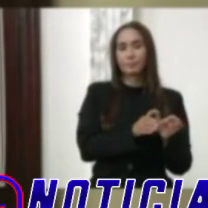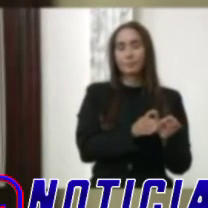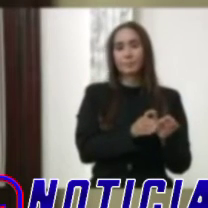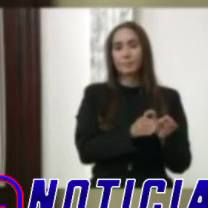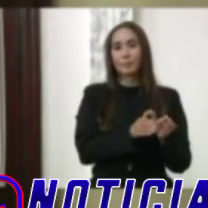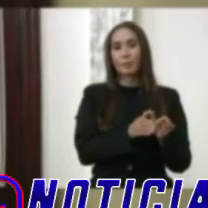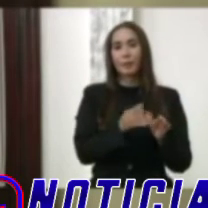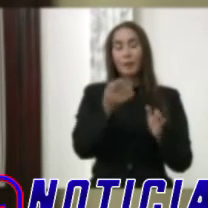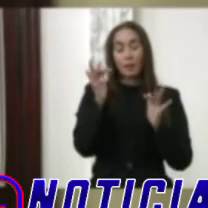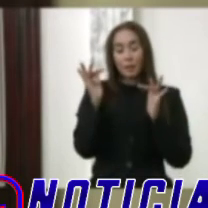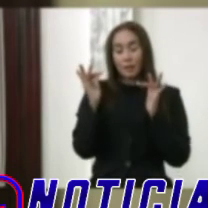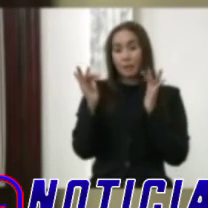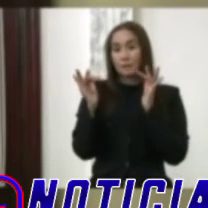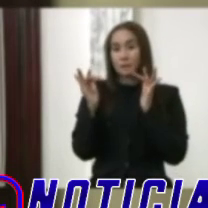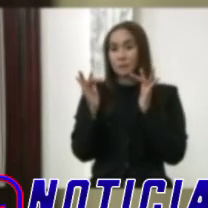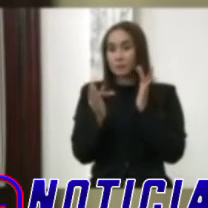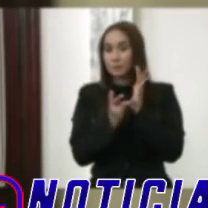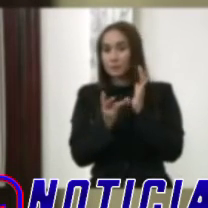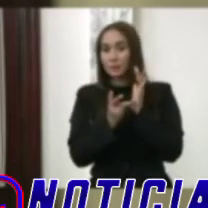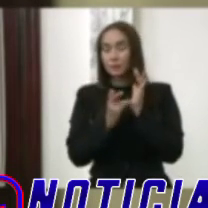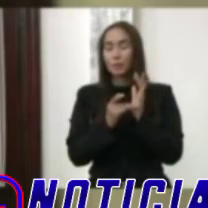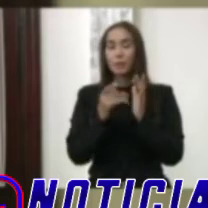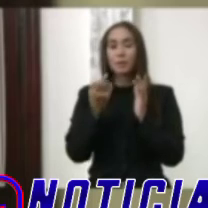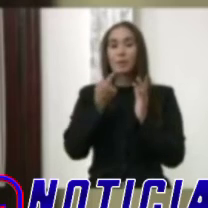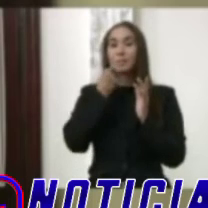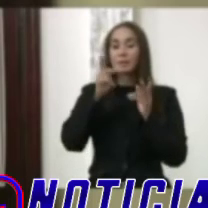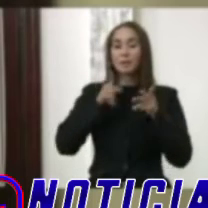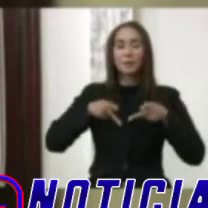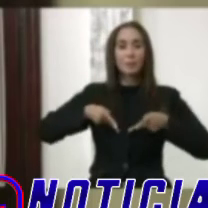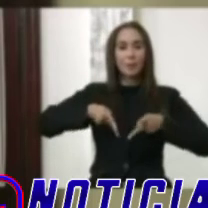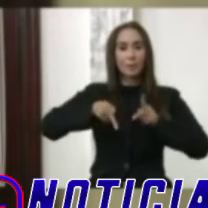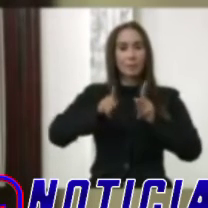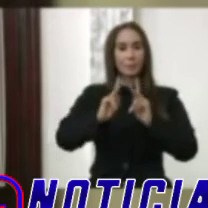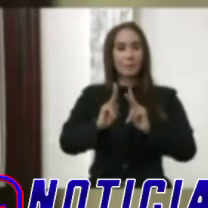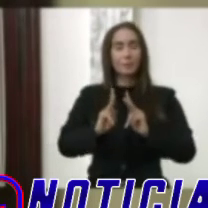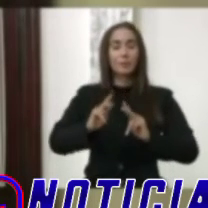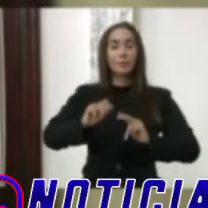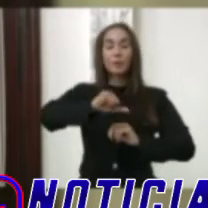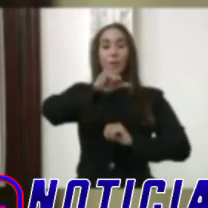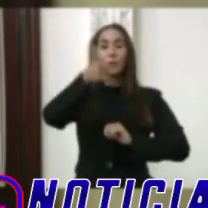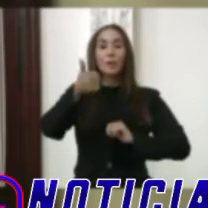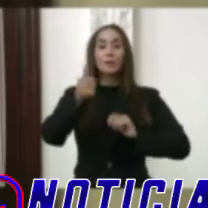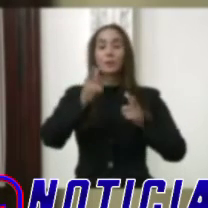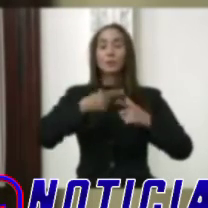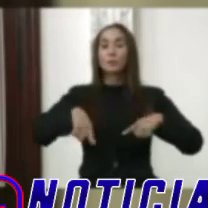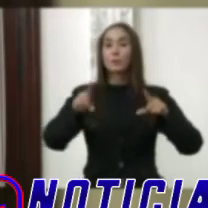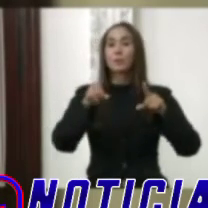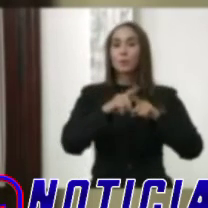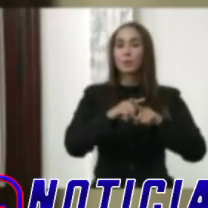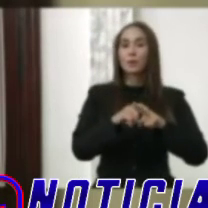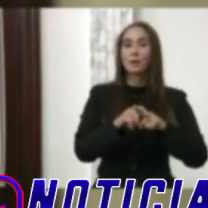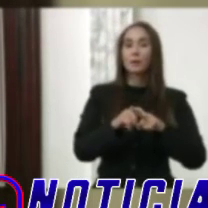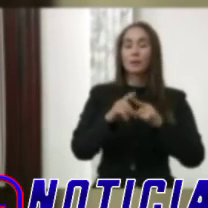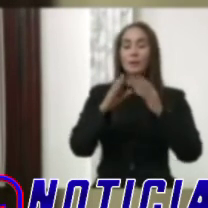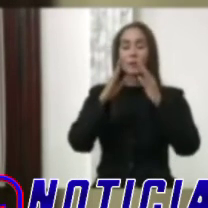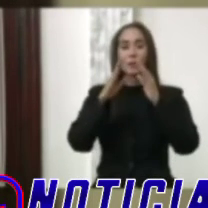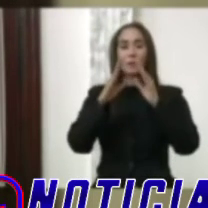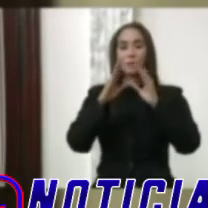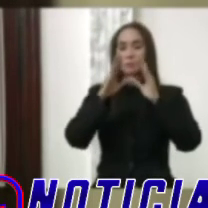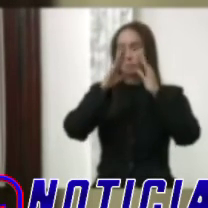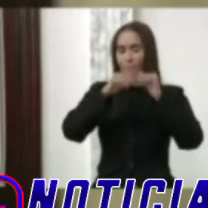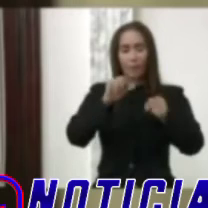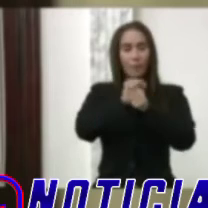La tecnología iba a permitir, al igual que en otros ámbitos como la economía o la política, acabar con los